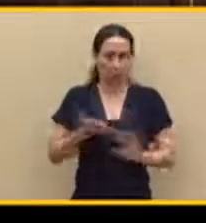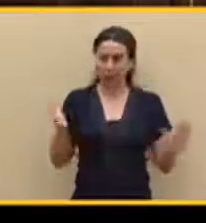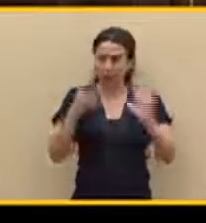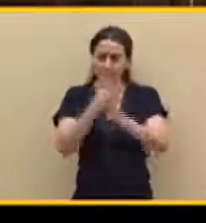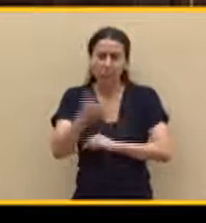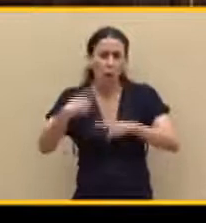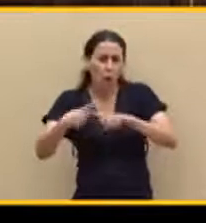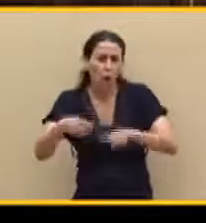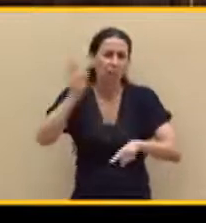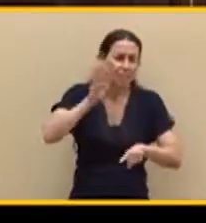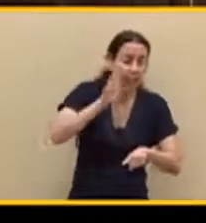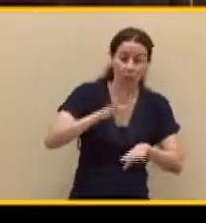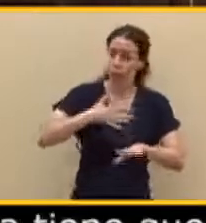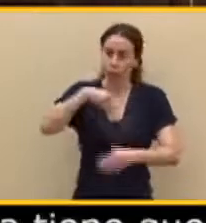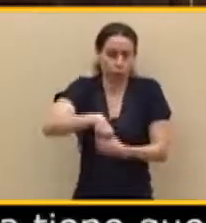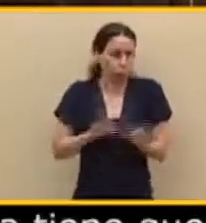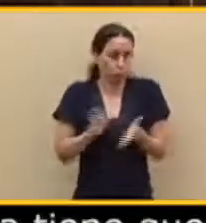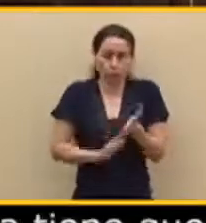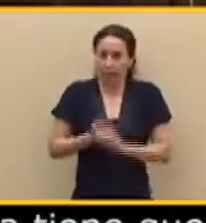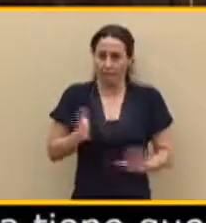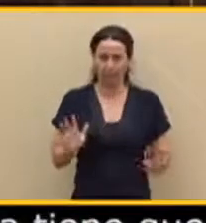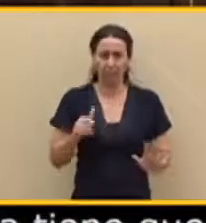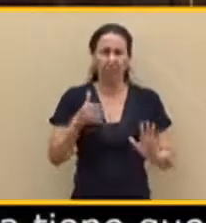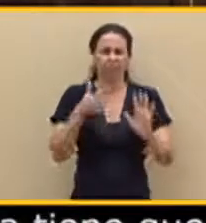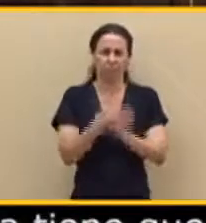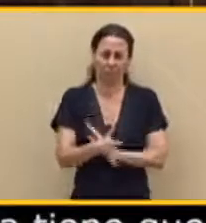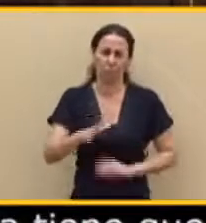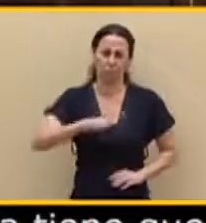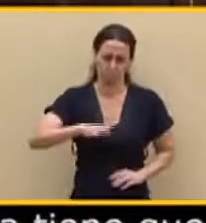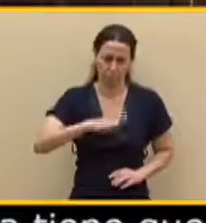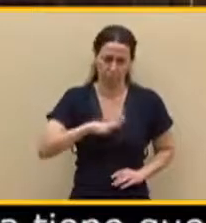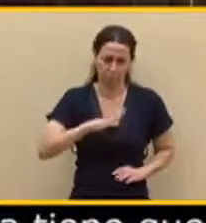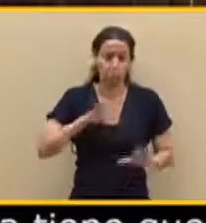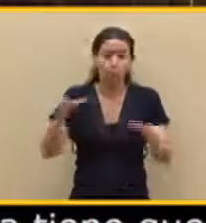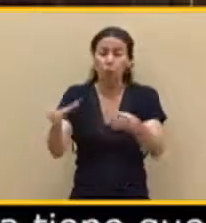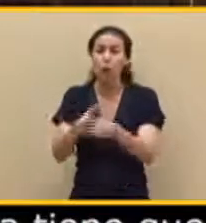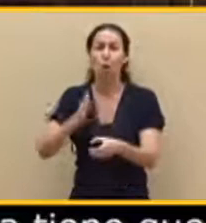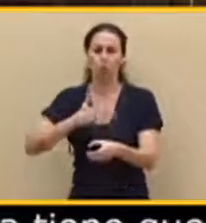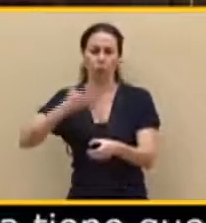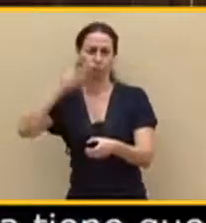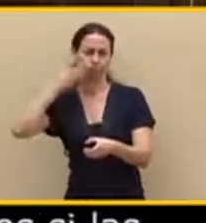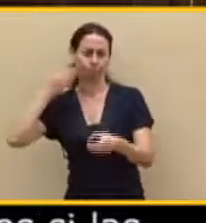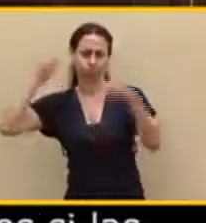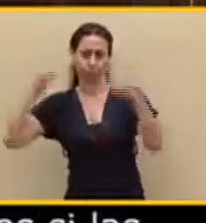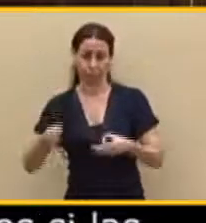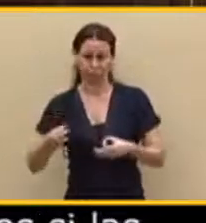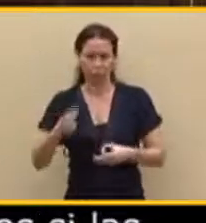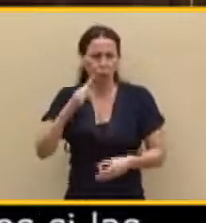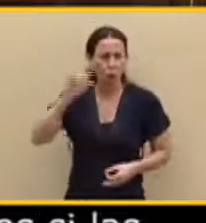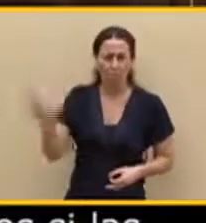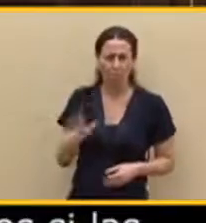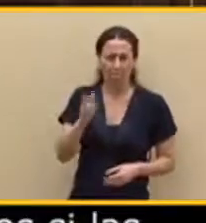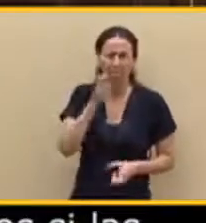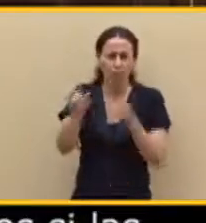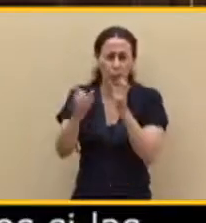detenidos, si es que las hubiere. Quiero afirmar la honorabilidad de nuestro partido. ¿No les parece a ustedes insultante escuchar esto ahora, cuando ustedes